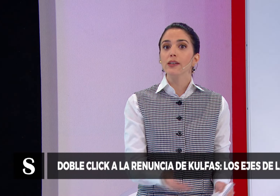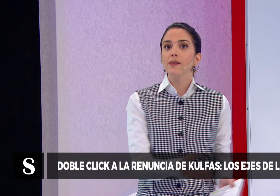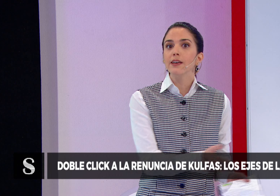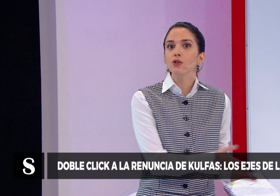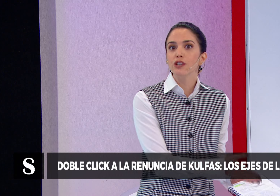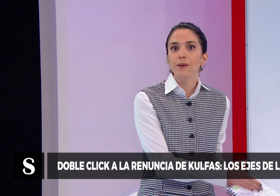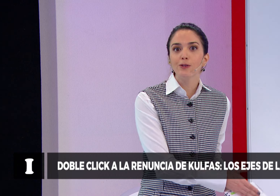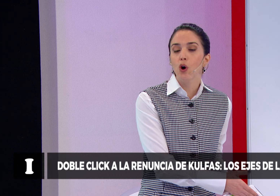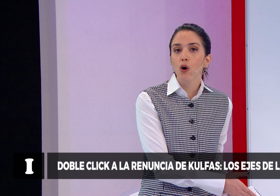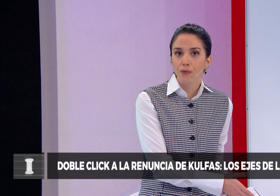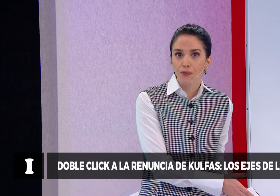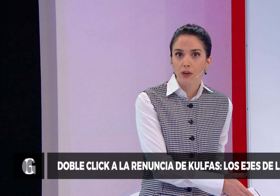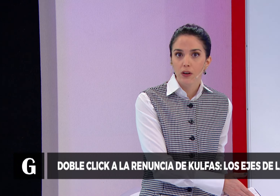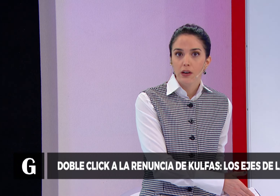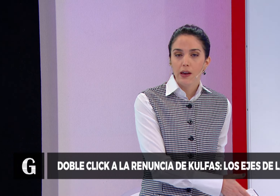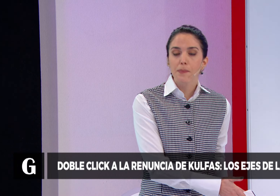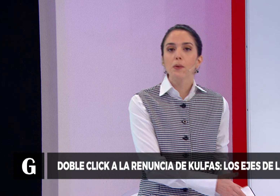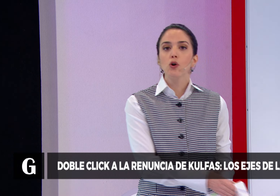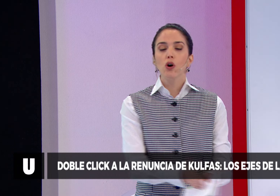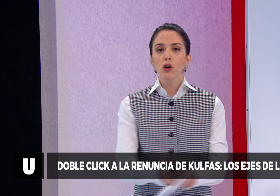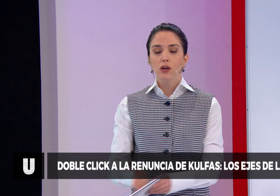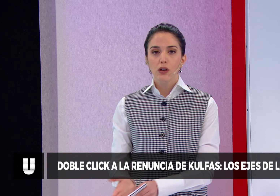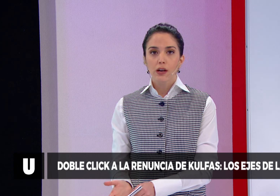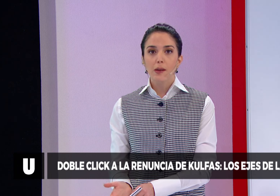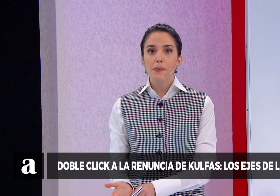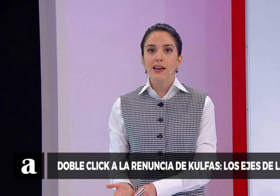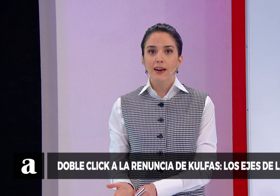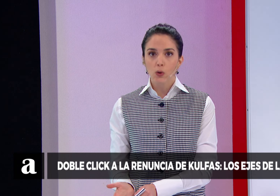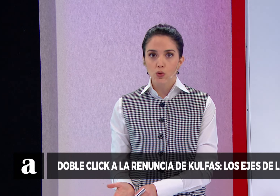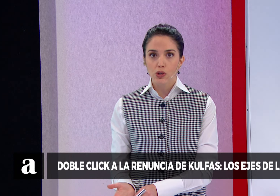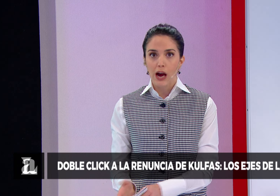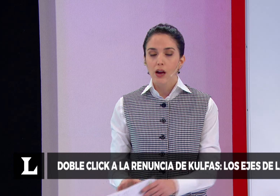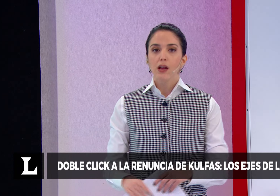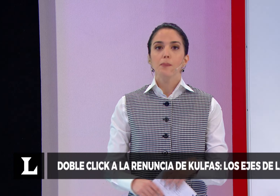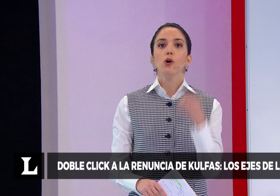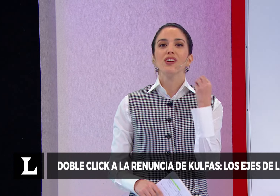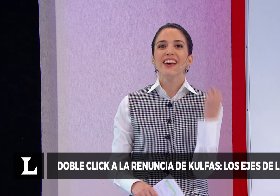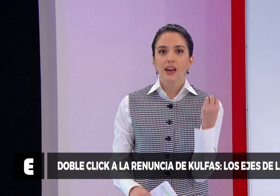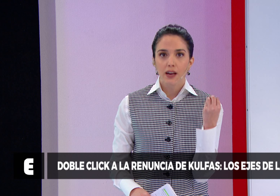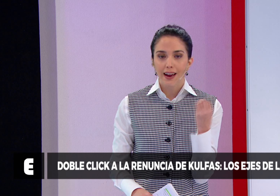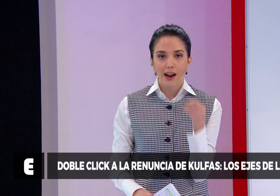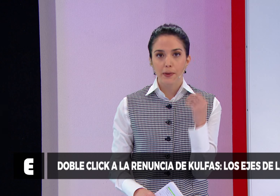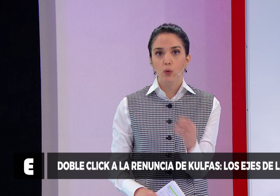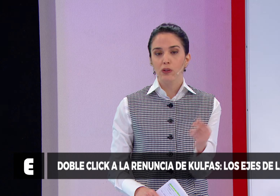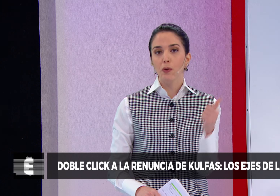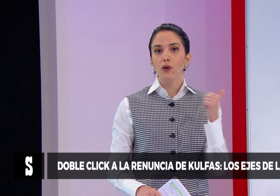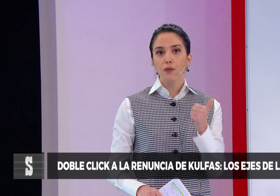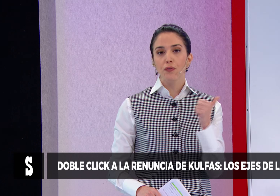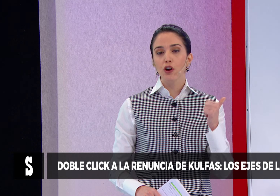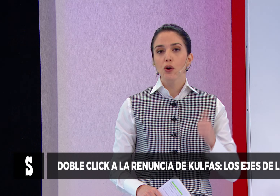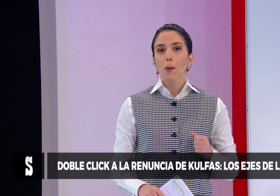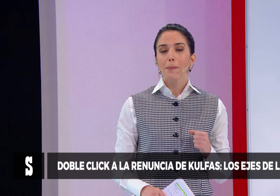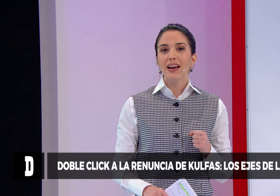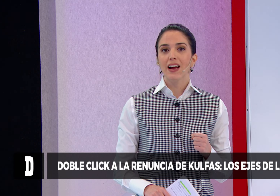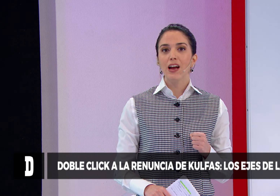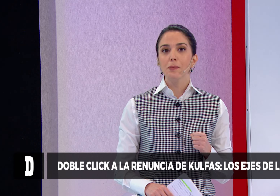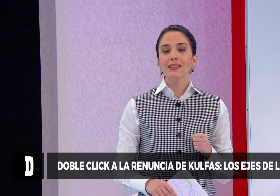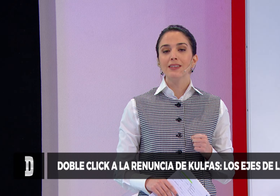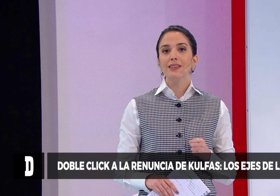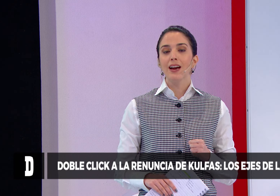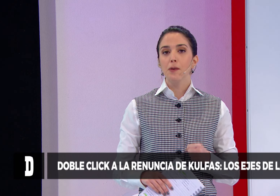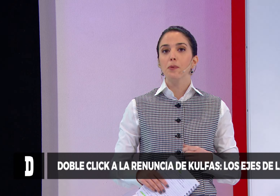lo que se había dicho en ese famoso off, que provocó que le pidan la renuncia. ¿Por qué? Es la pregunta. Bueno, Flor